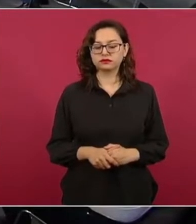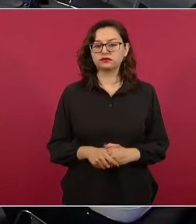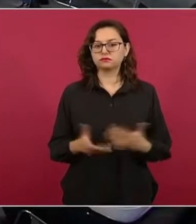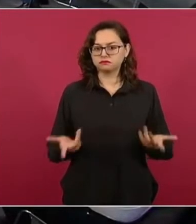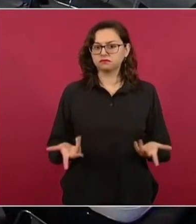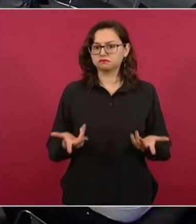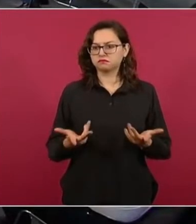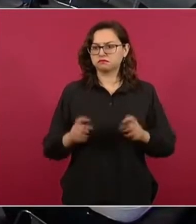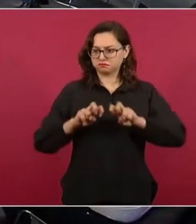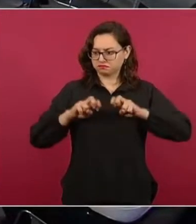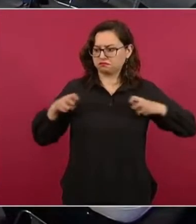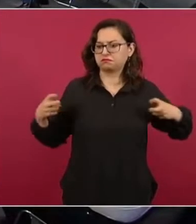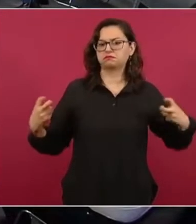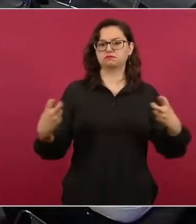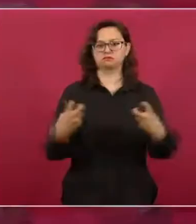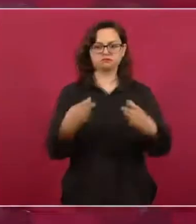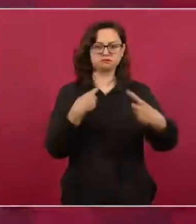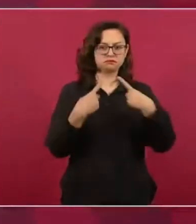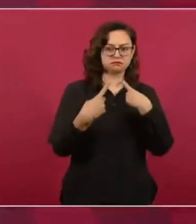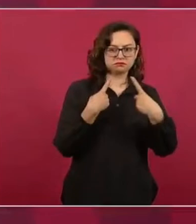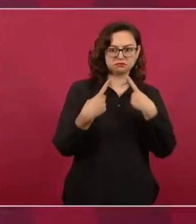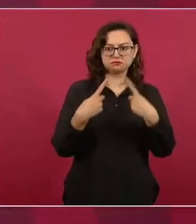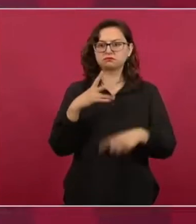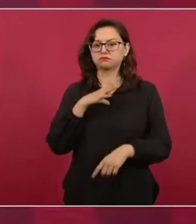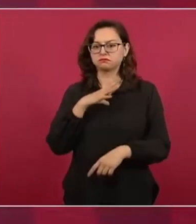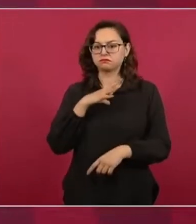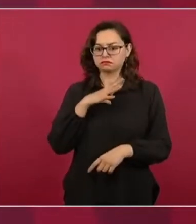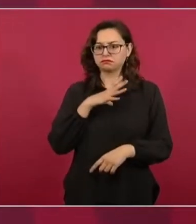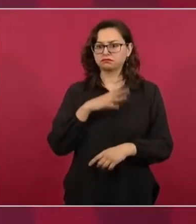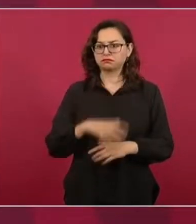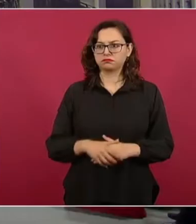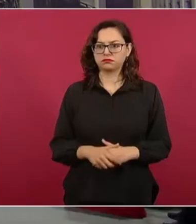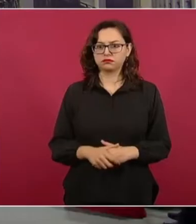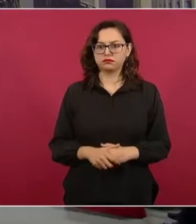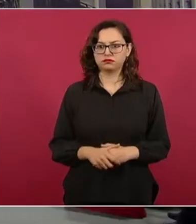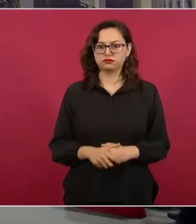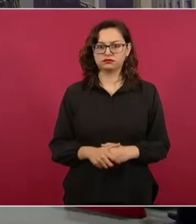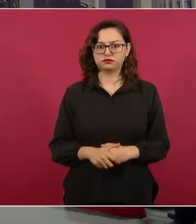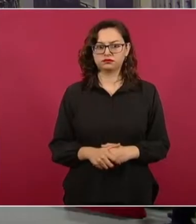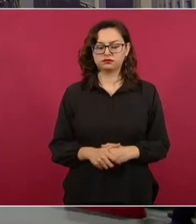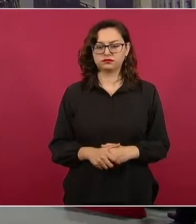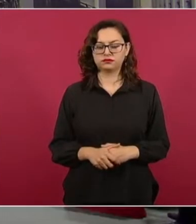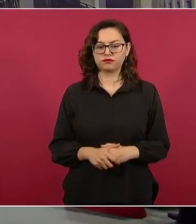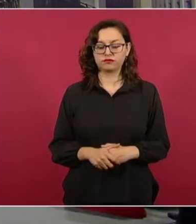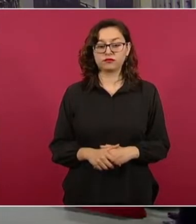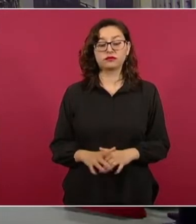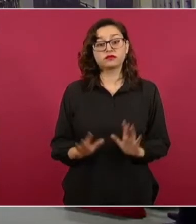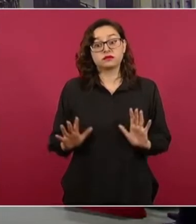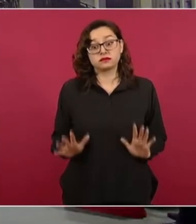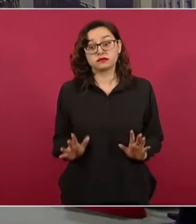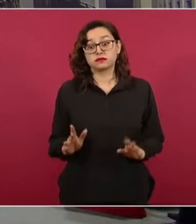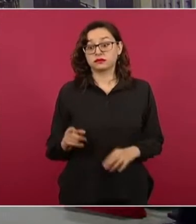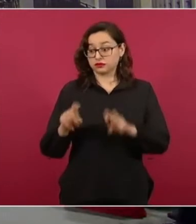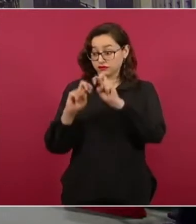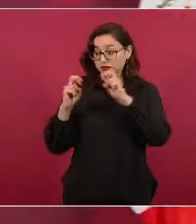comunicación, hay una mesa de diálogo. ¿Podría contratarse a más controladores aéreos para...? Pues lo que resuelvan ahí en la mesa.